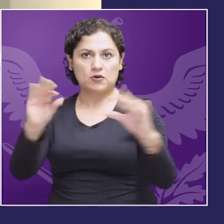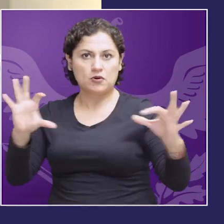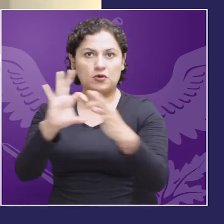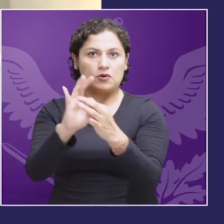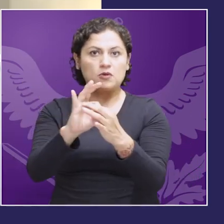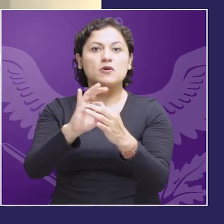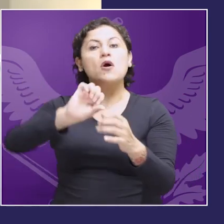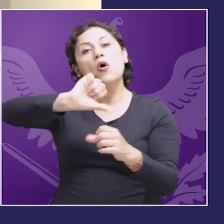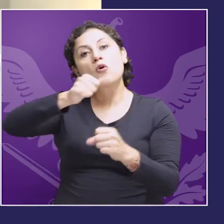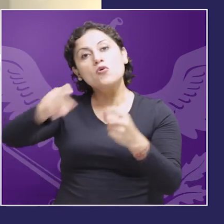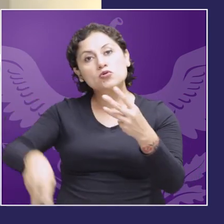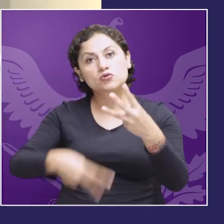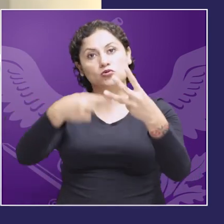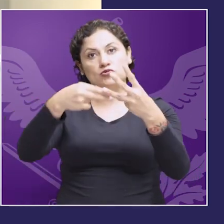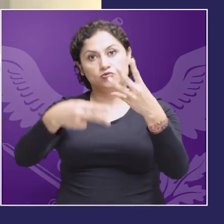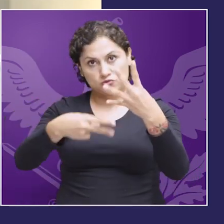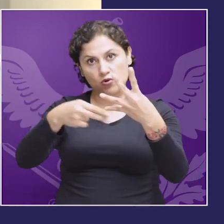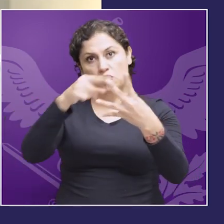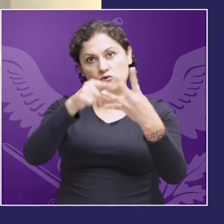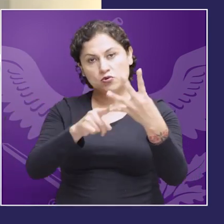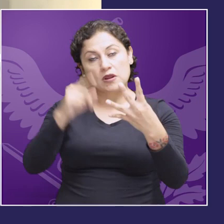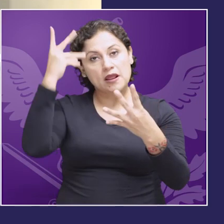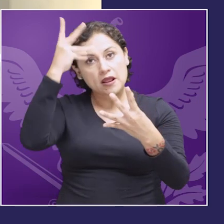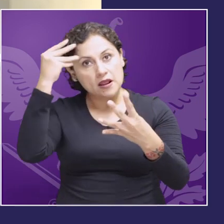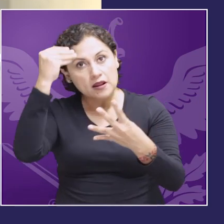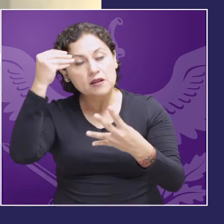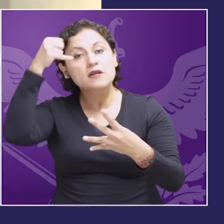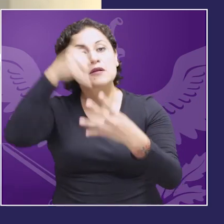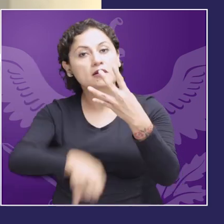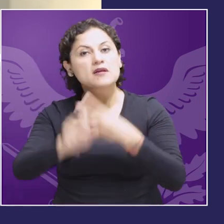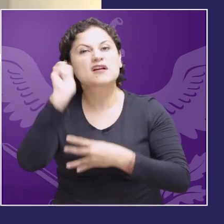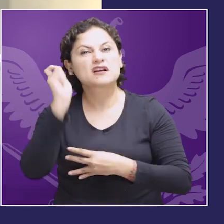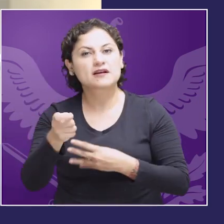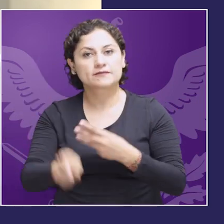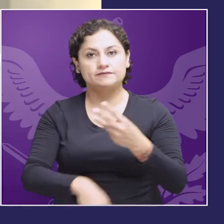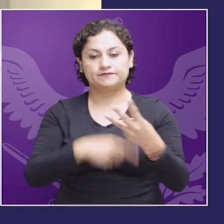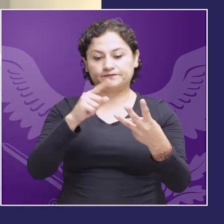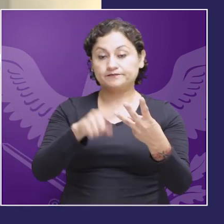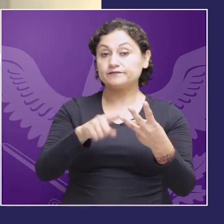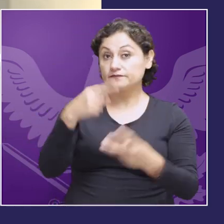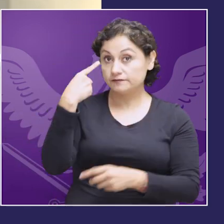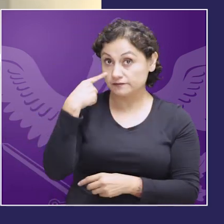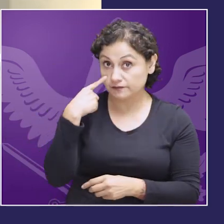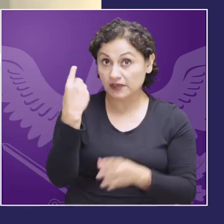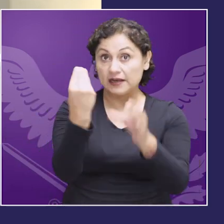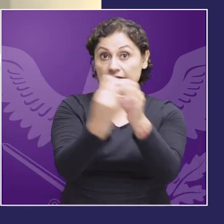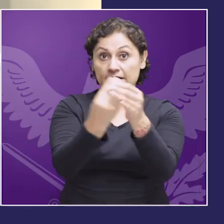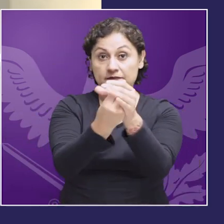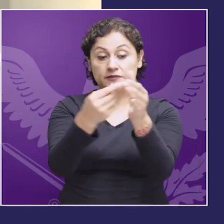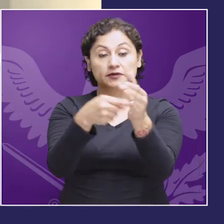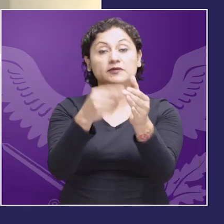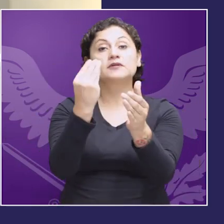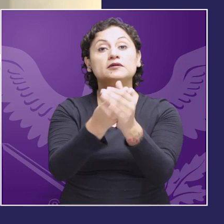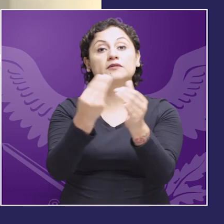frente a eso, ir ligando esto con la capacitación, y con dos elementos que tienen que estar presentes